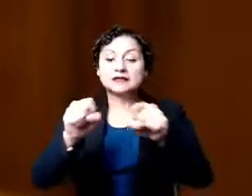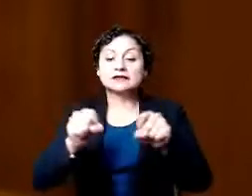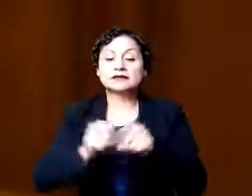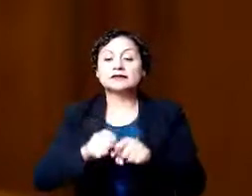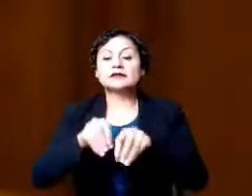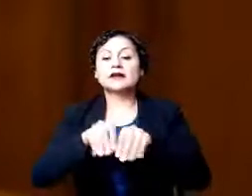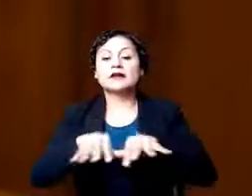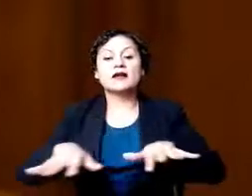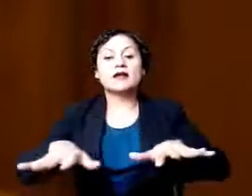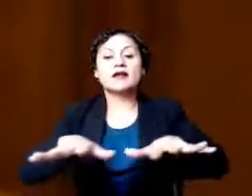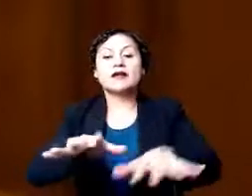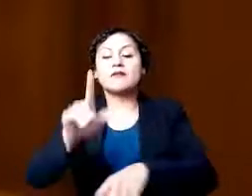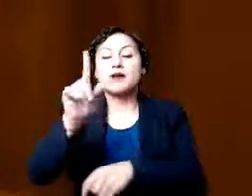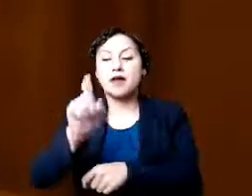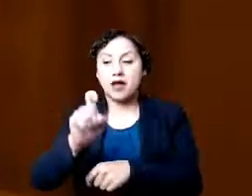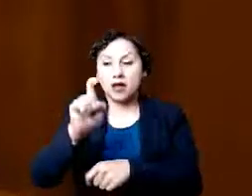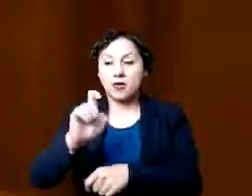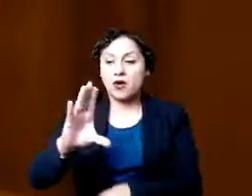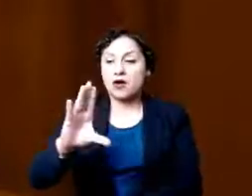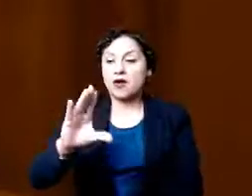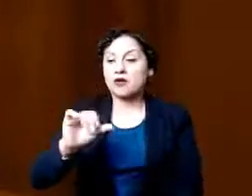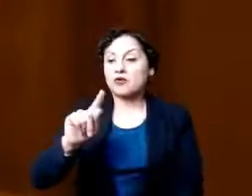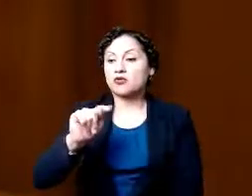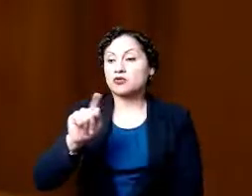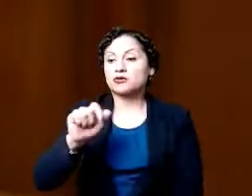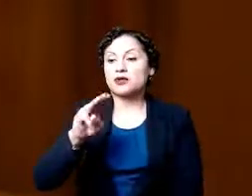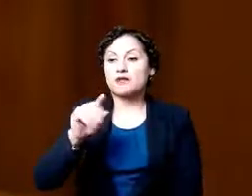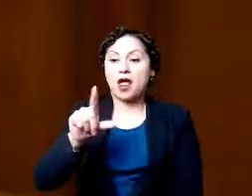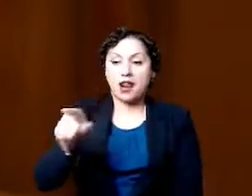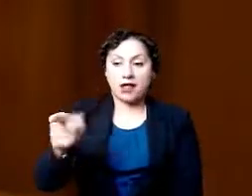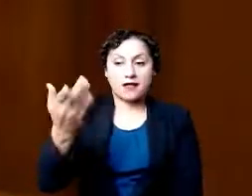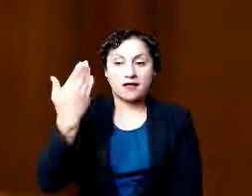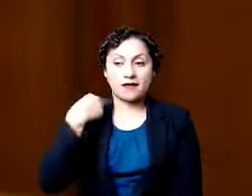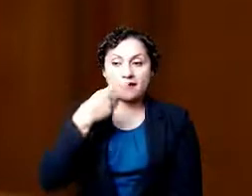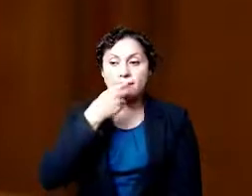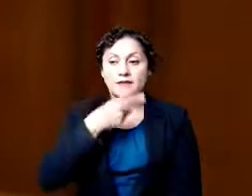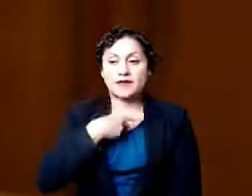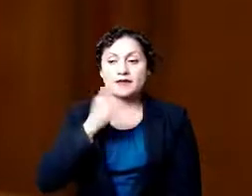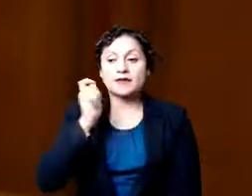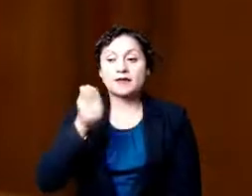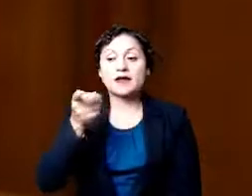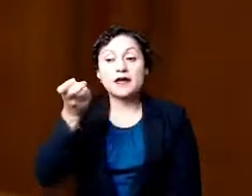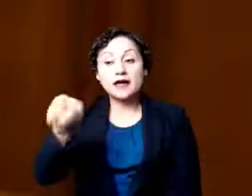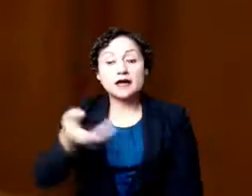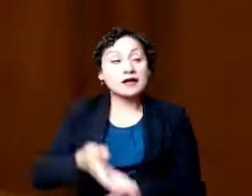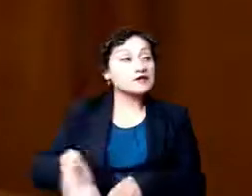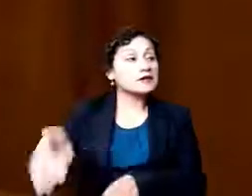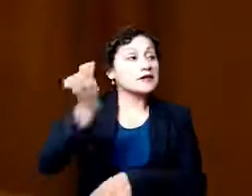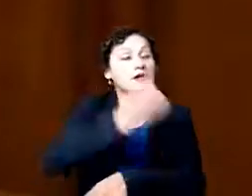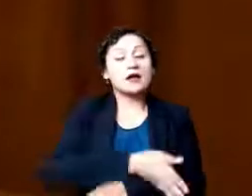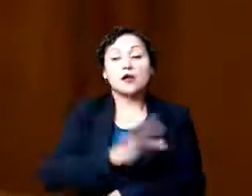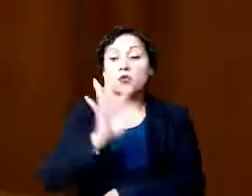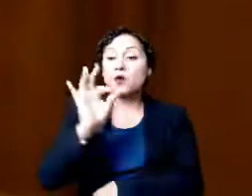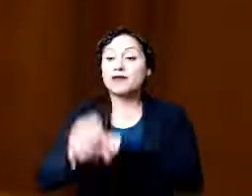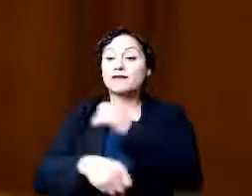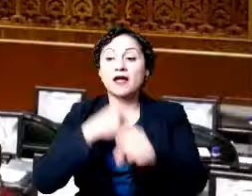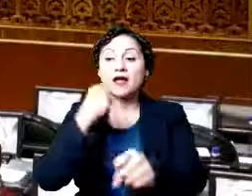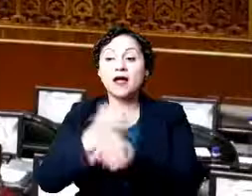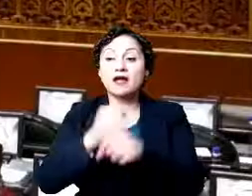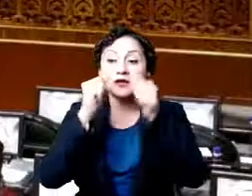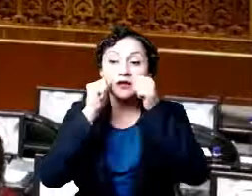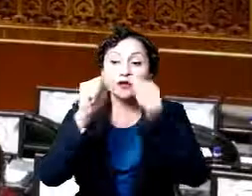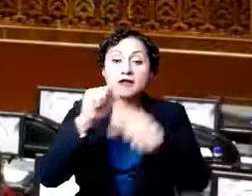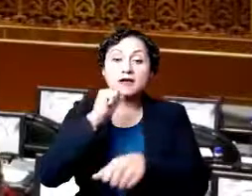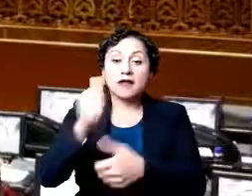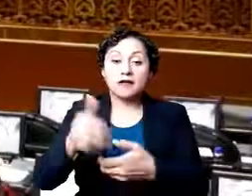del macrocircuito de distribución del sistema Cutzamala como usted ya bien lo refirió acciones que no ejecutados de hace más de 40 años en